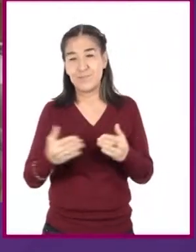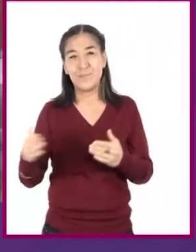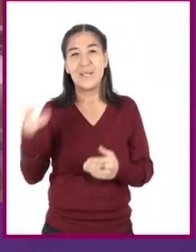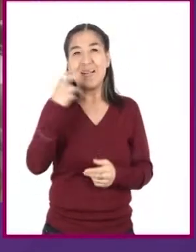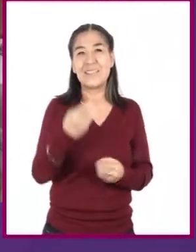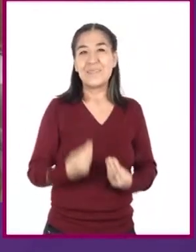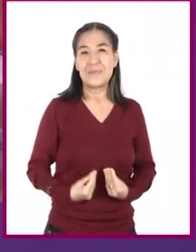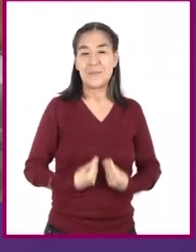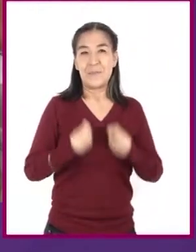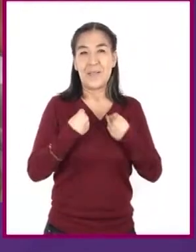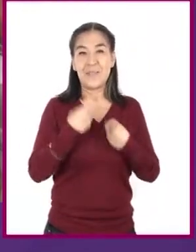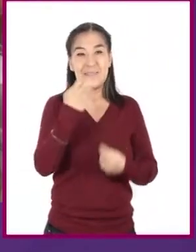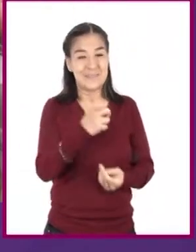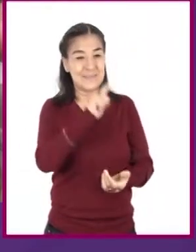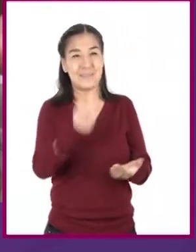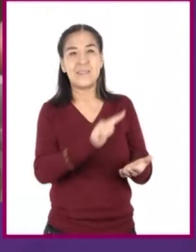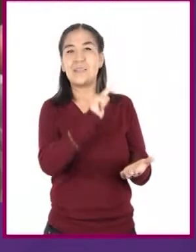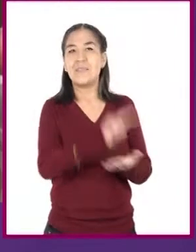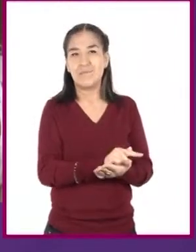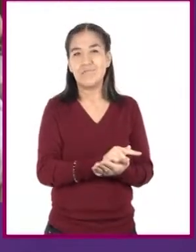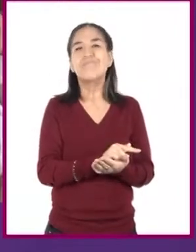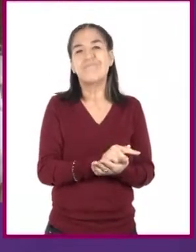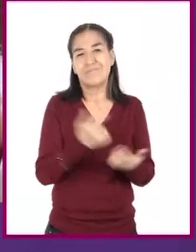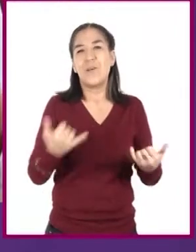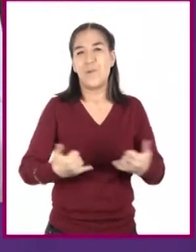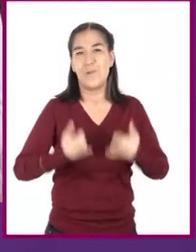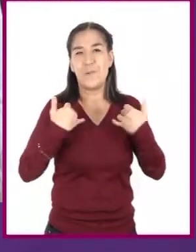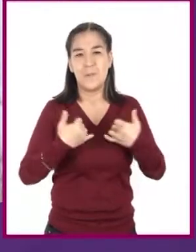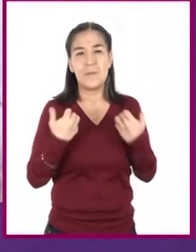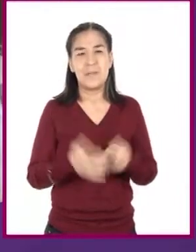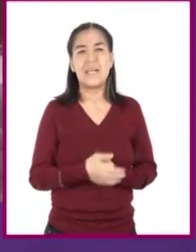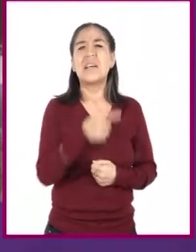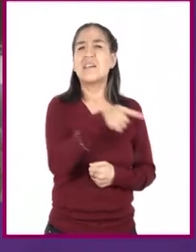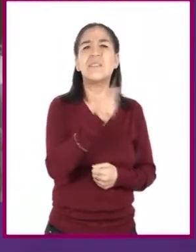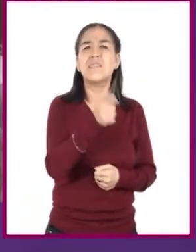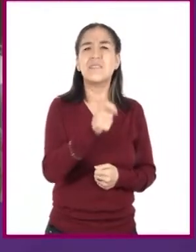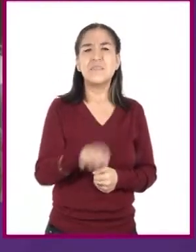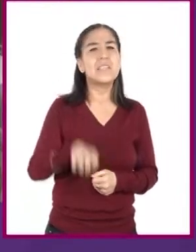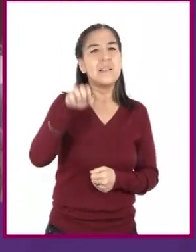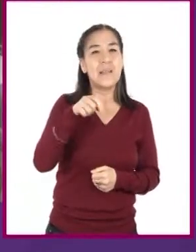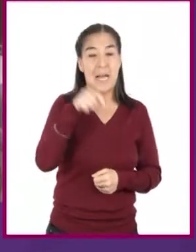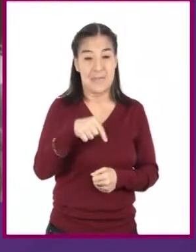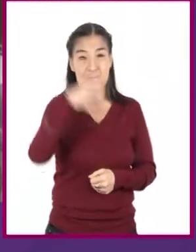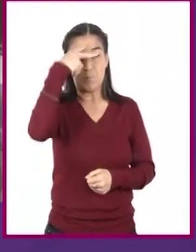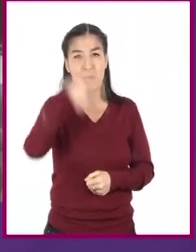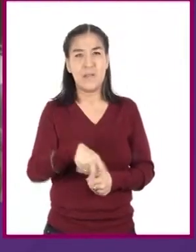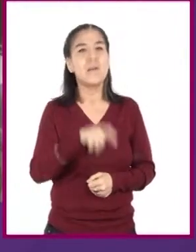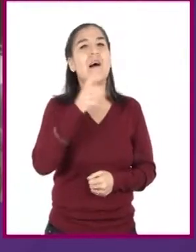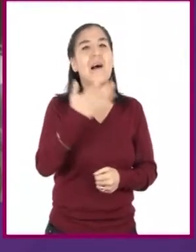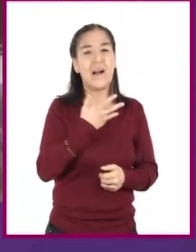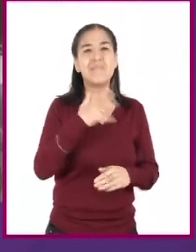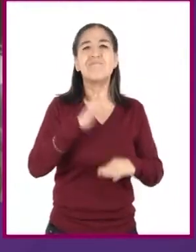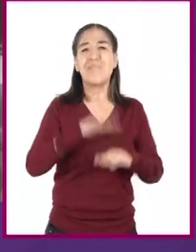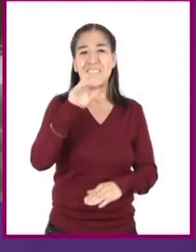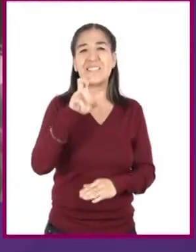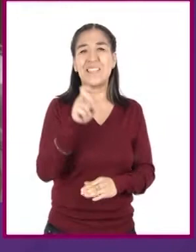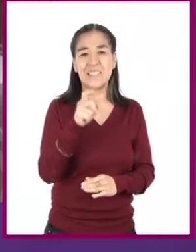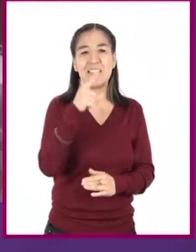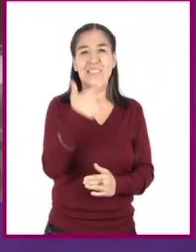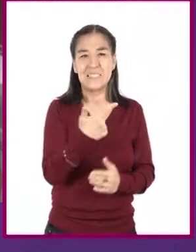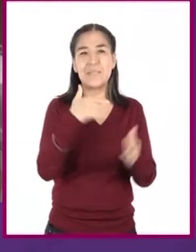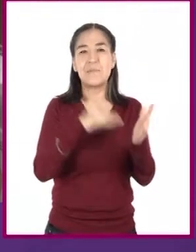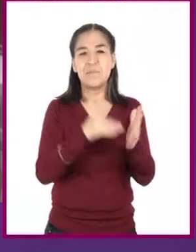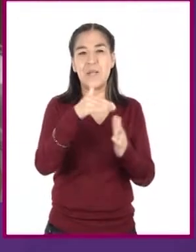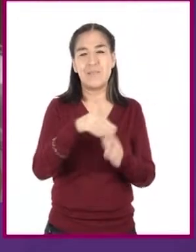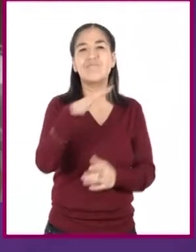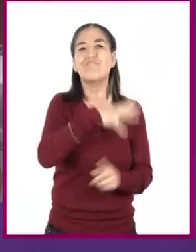de vida en lo que por ley somos jóvenes. Y en este rango etario, en nuestro país, hay más de 37